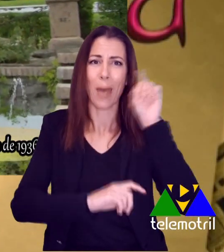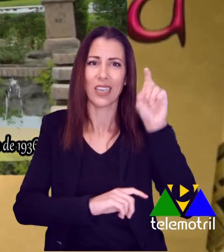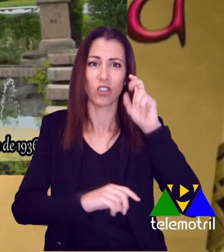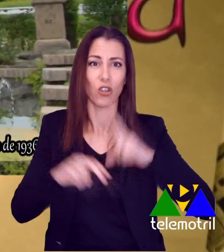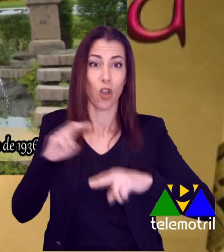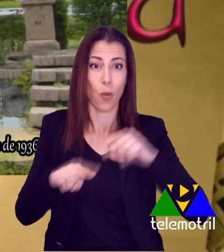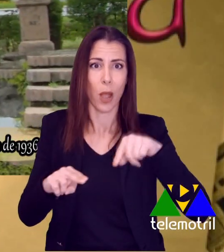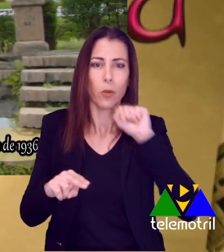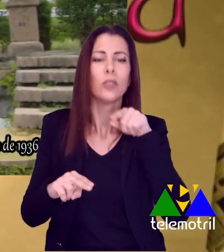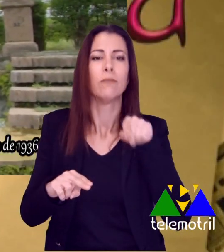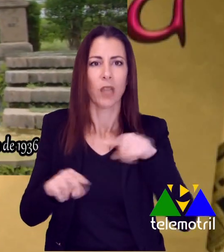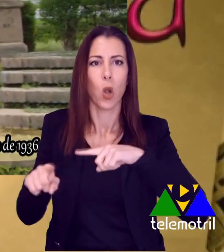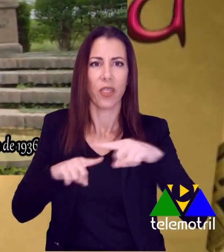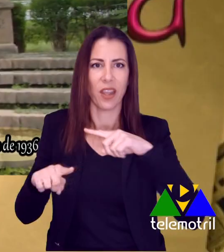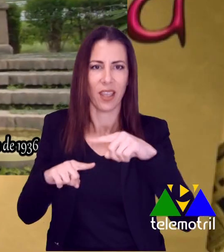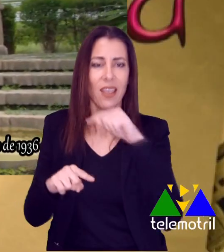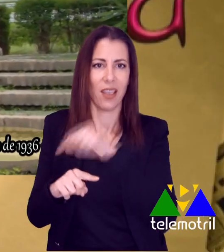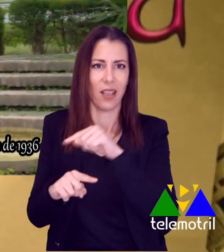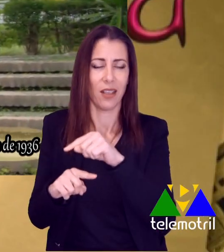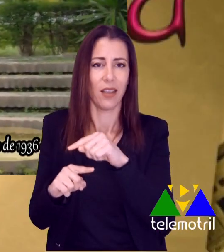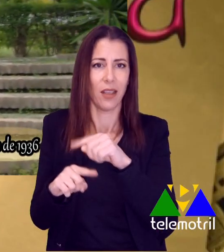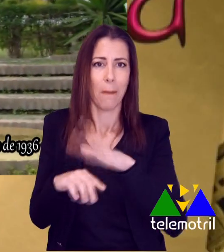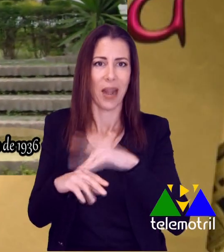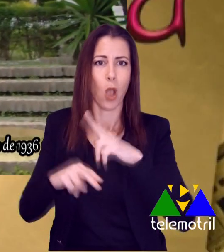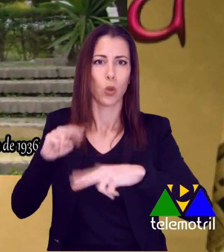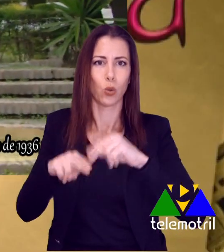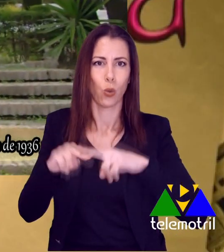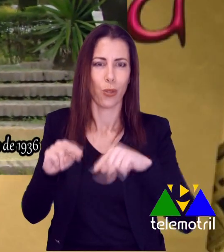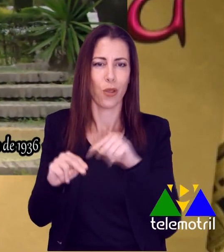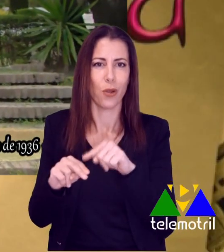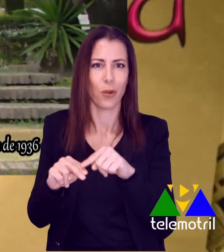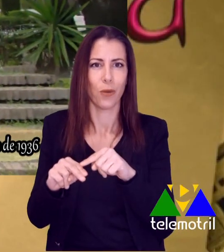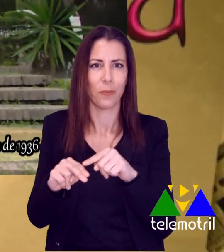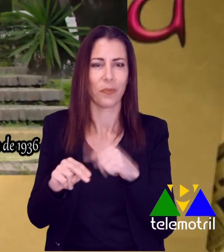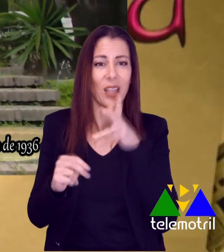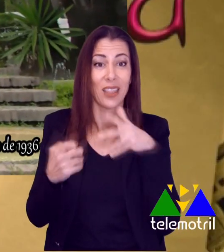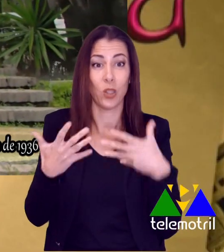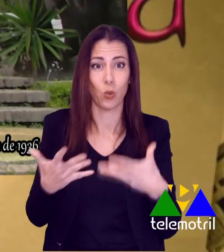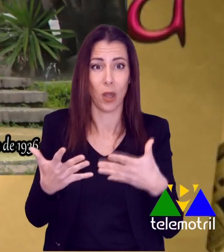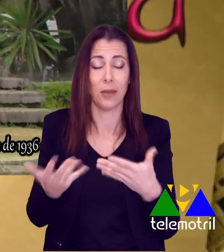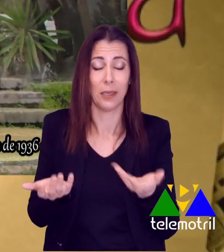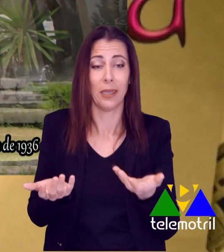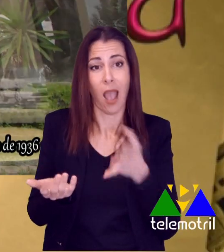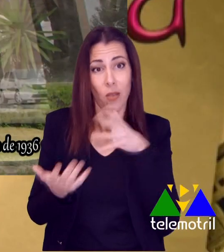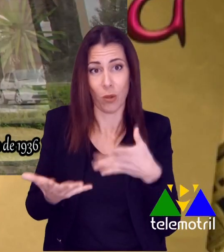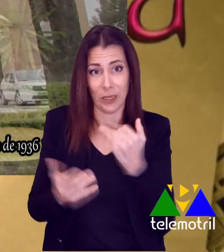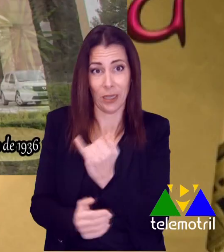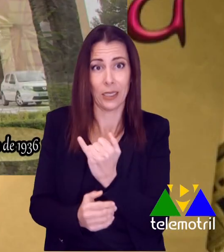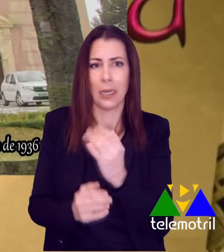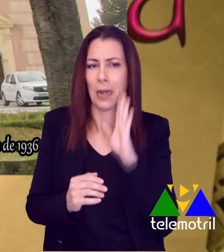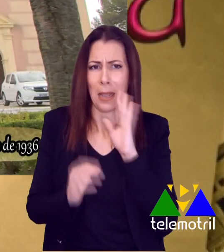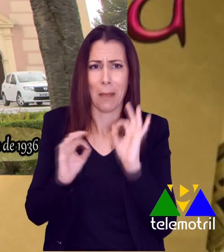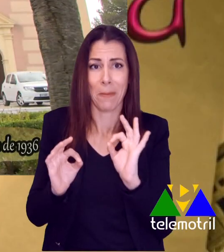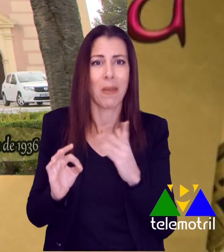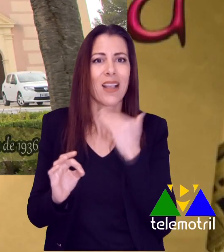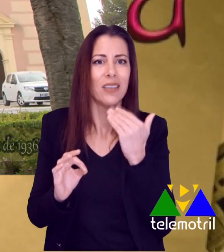es el que dirige las obras de la construcción, de la actual que tenemos hoy, que es la misma, es